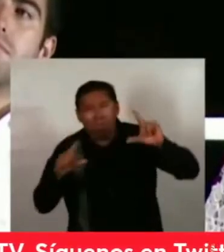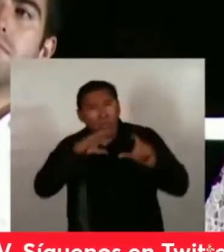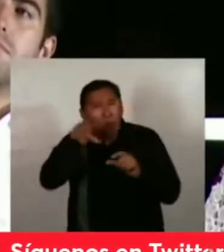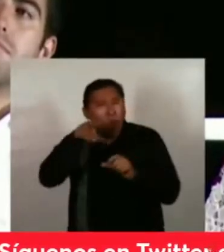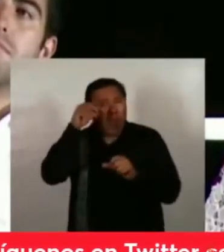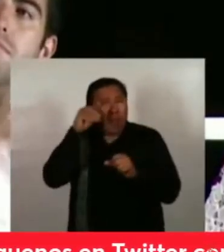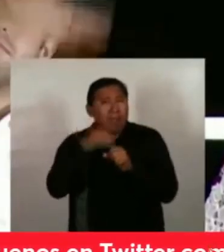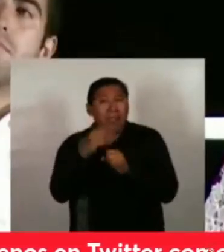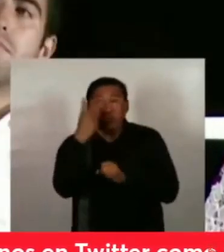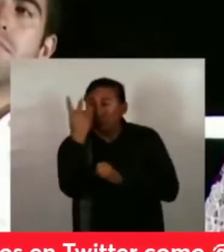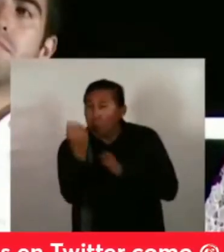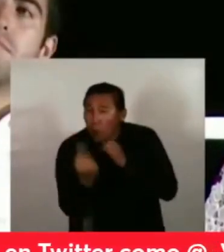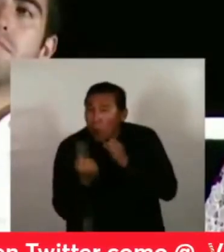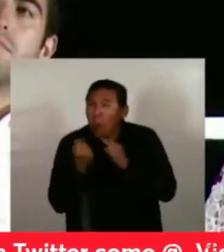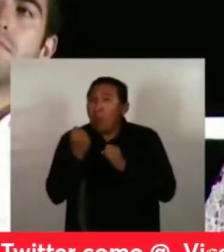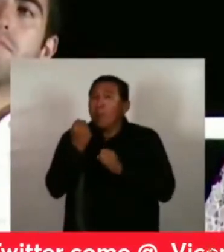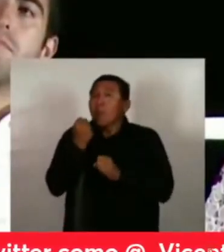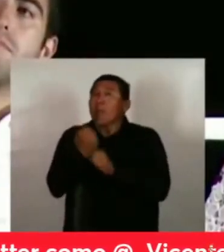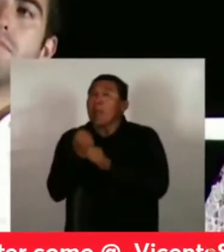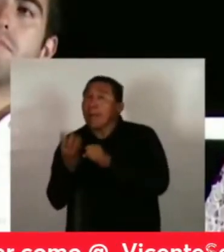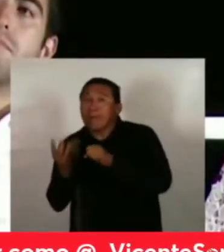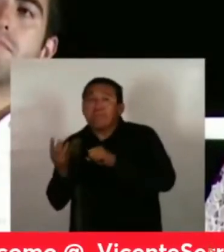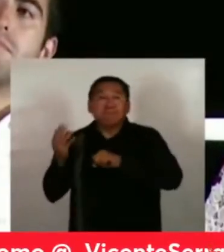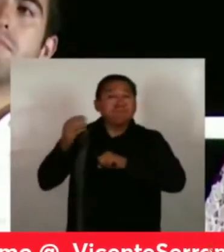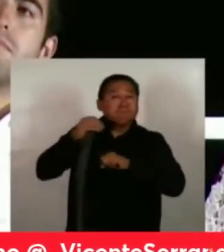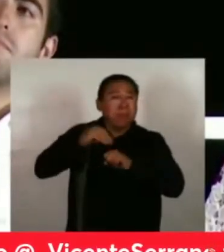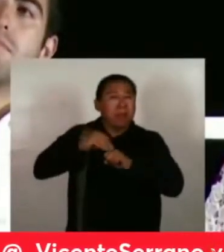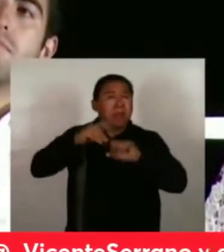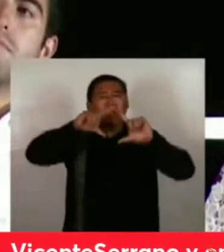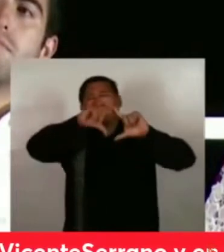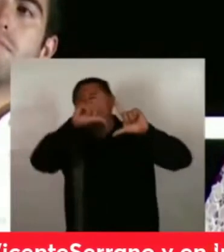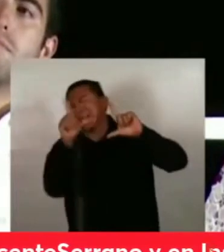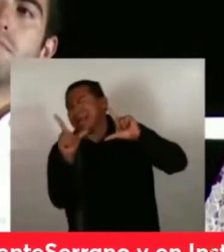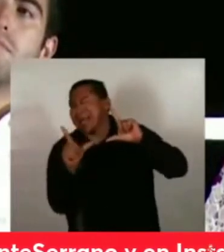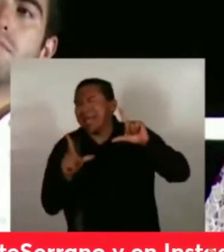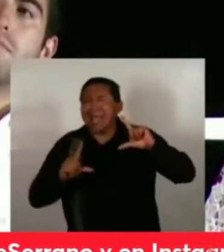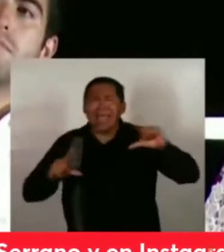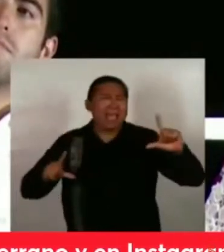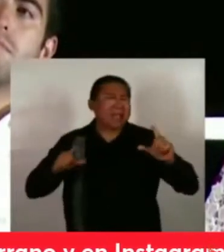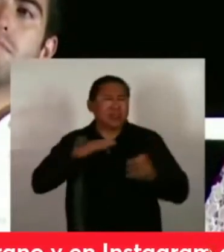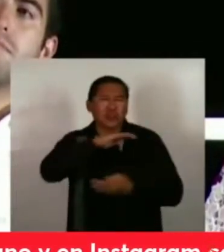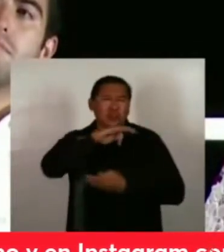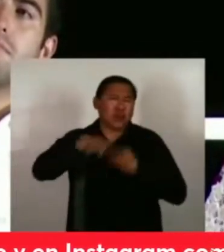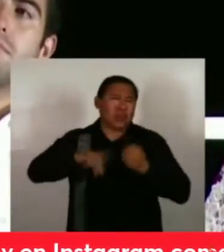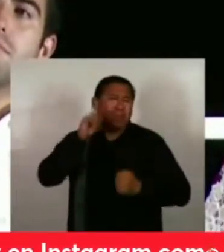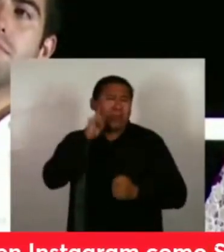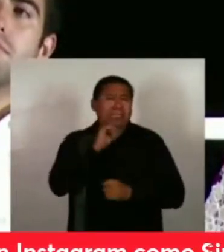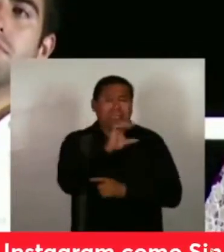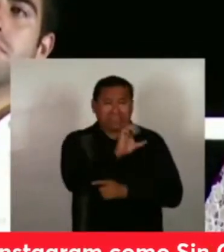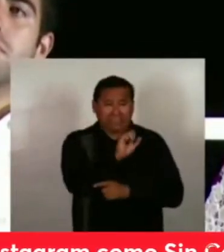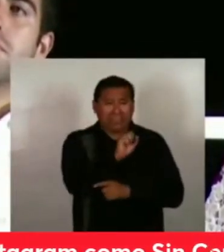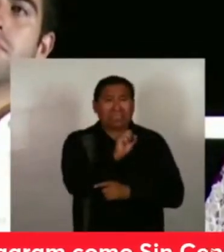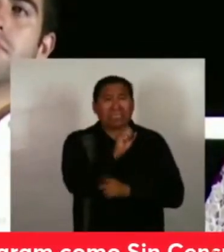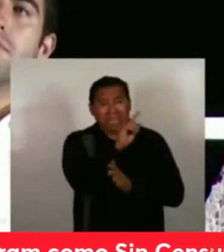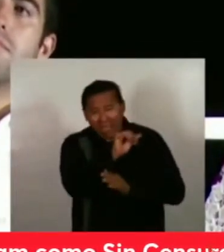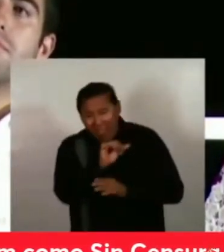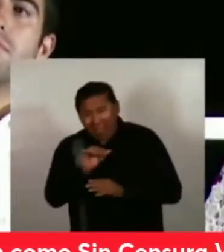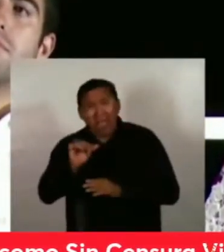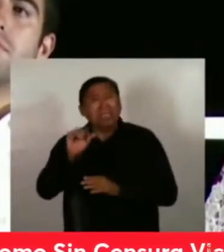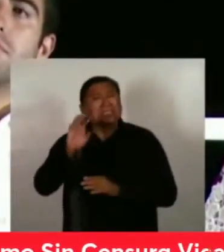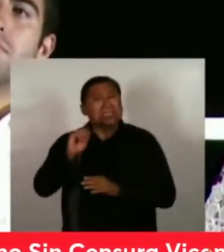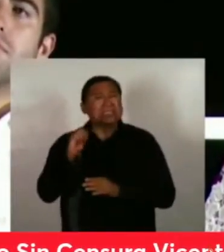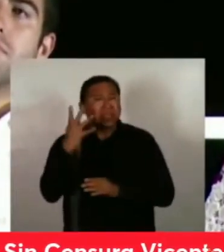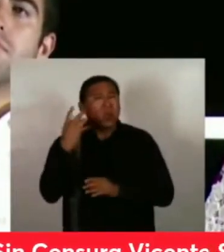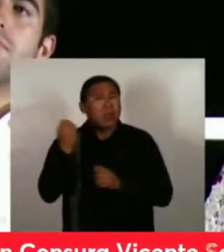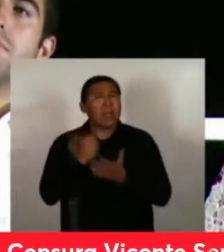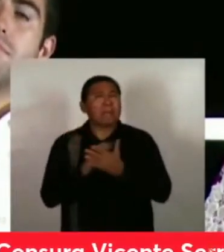los siguientes 2 años, vamos a completar a todas las mujeres, de 60 a 64. Ese es el primer programa que